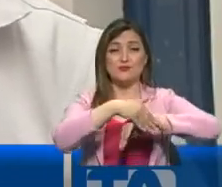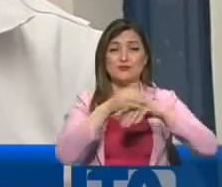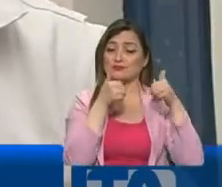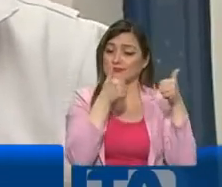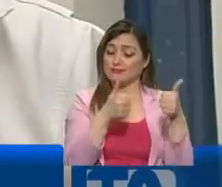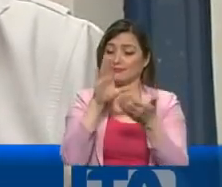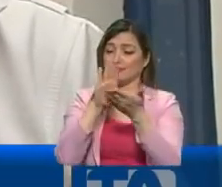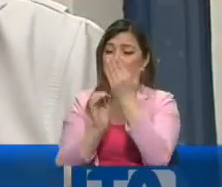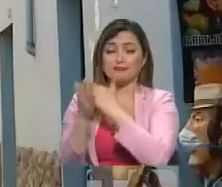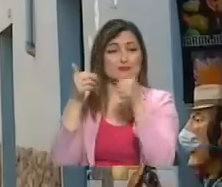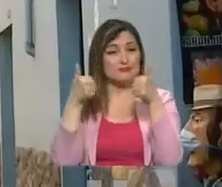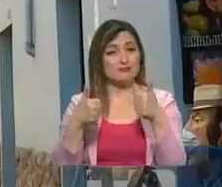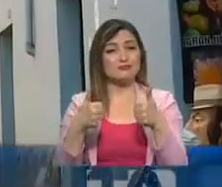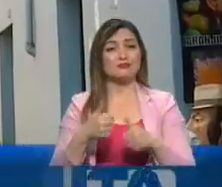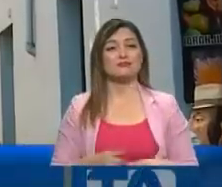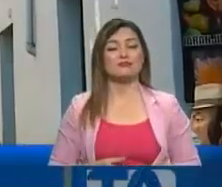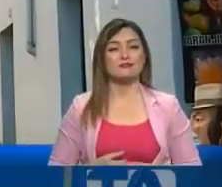bien, el centro histórico está bien.